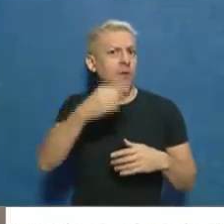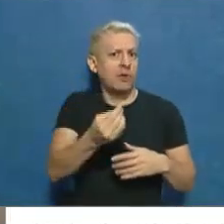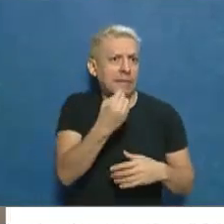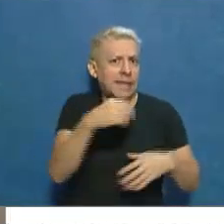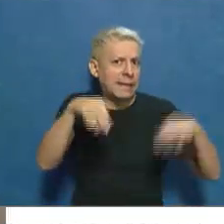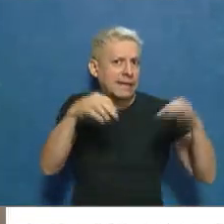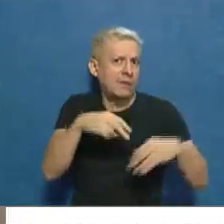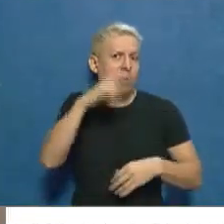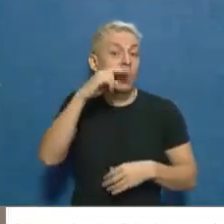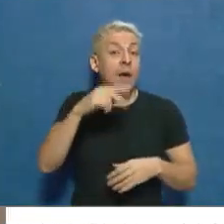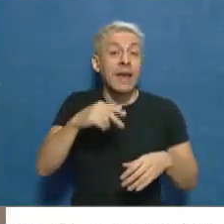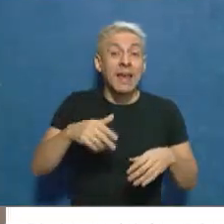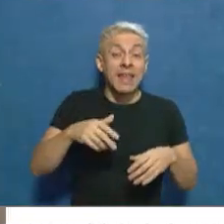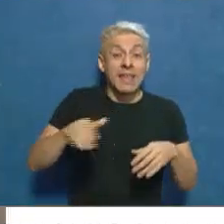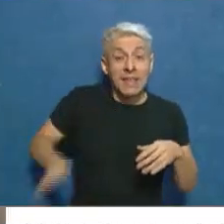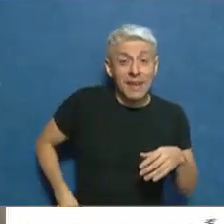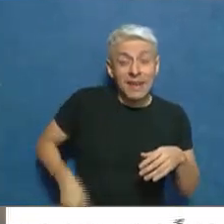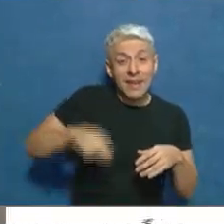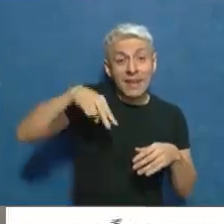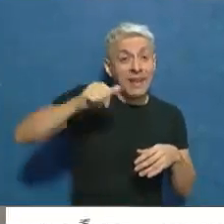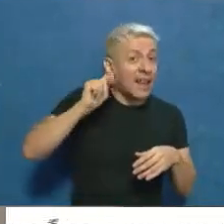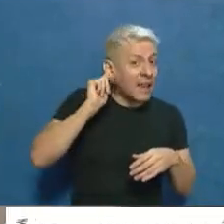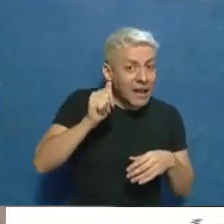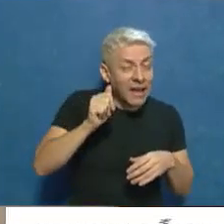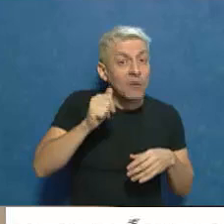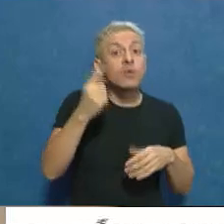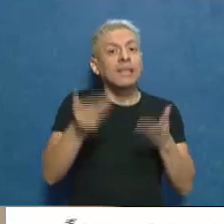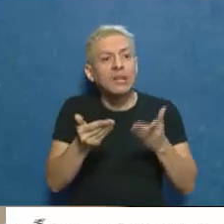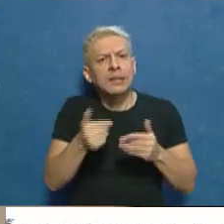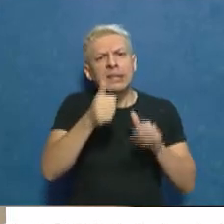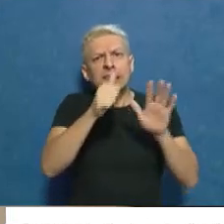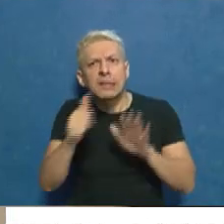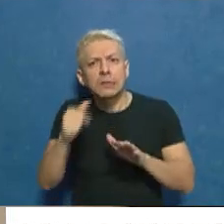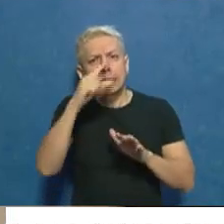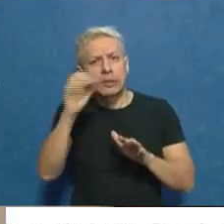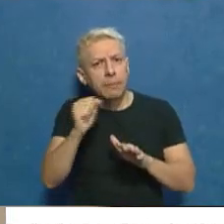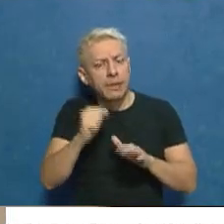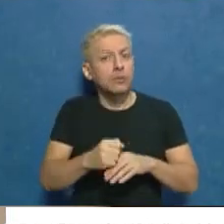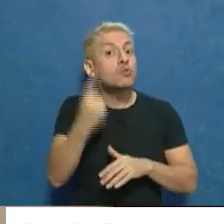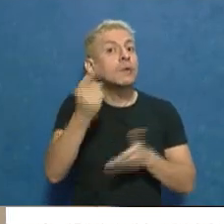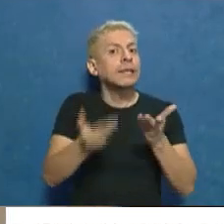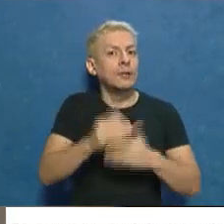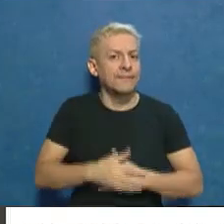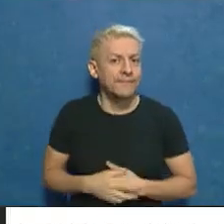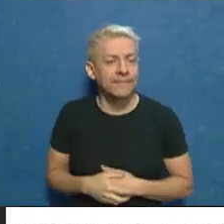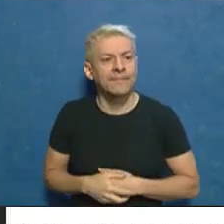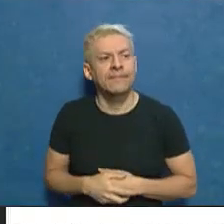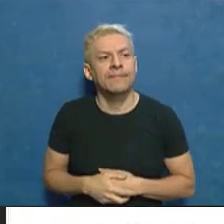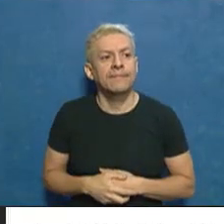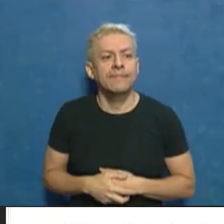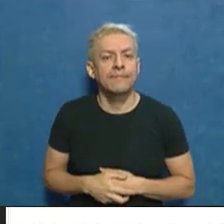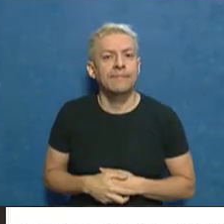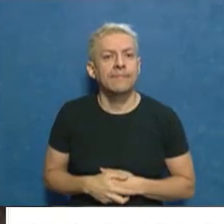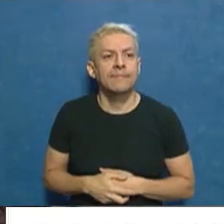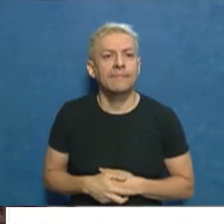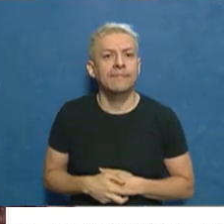kilo de nalga? Aproximadamente entre 600 y 700 pesos. Saber que cuento con